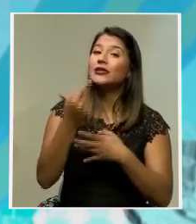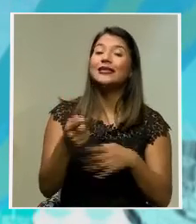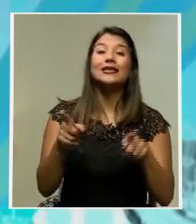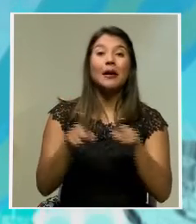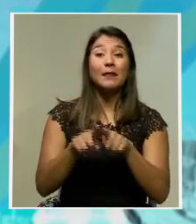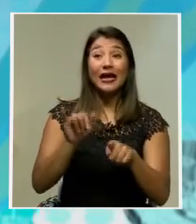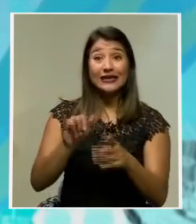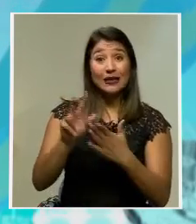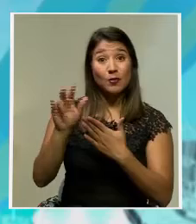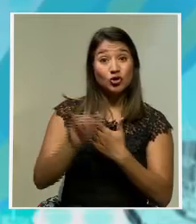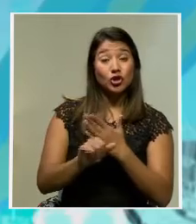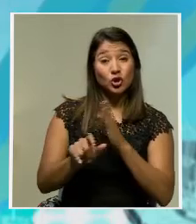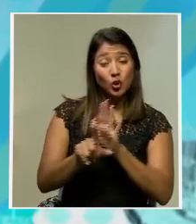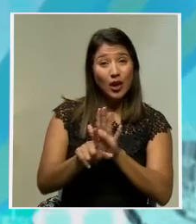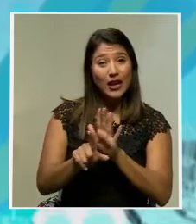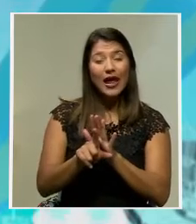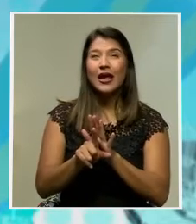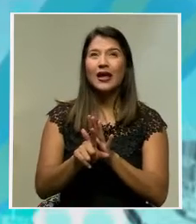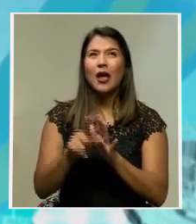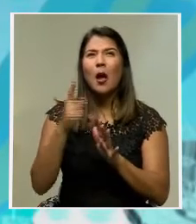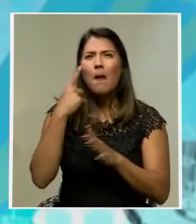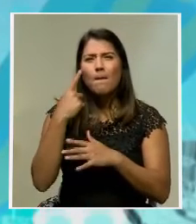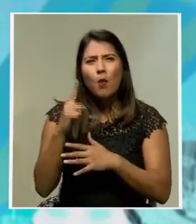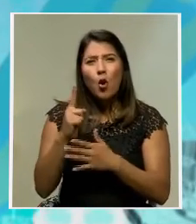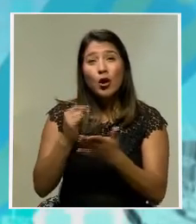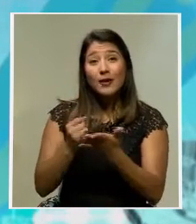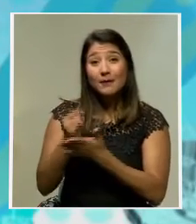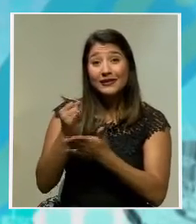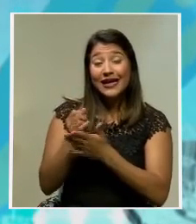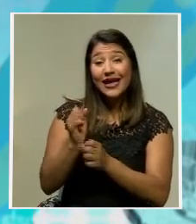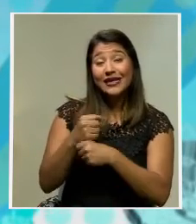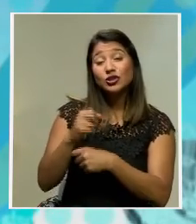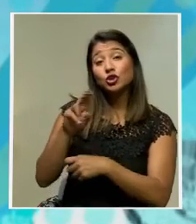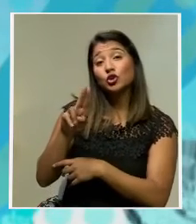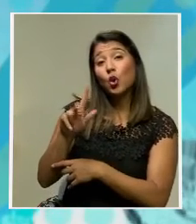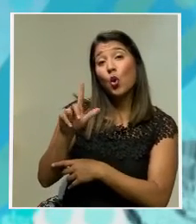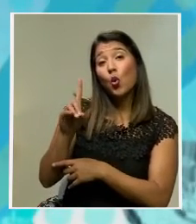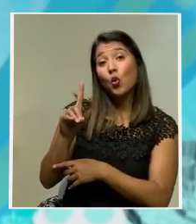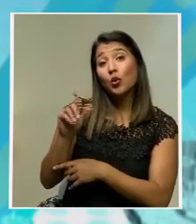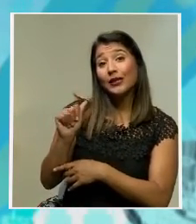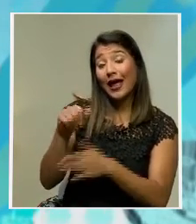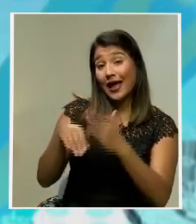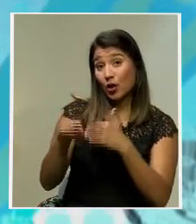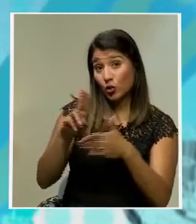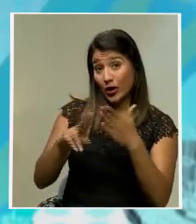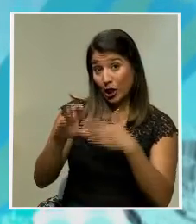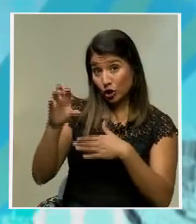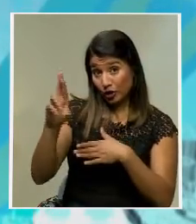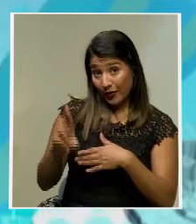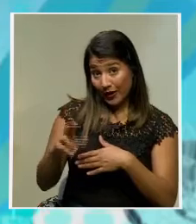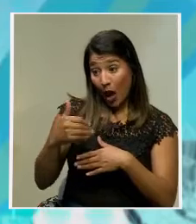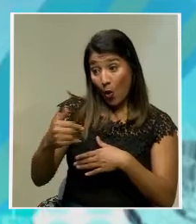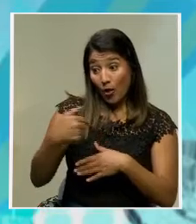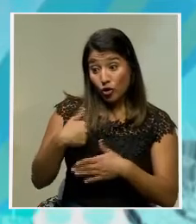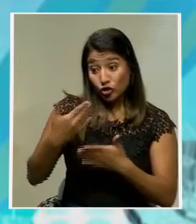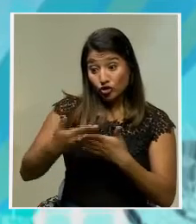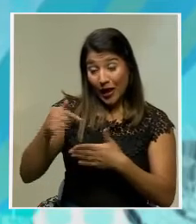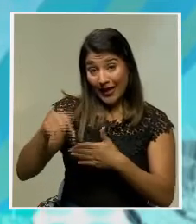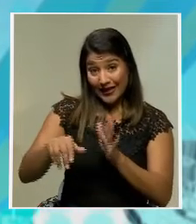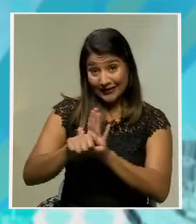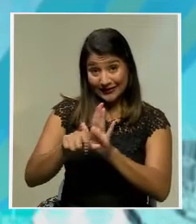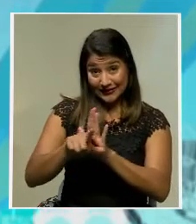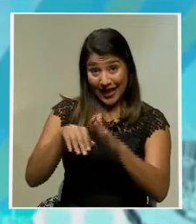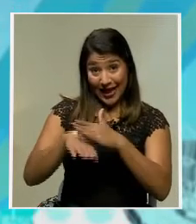proyecto de ley nace mucho por los reportajes que hizo ULDA en la Universidad de Costa Rica. Cuando yo llegué aquí a la Asamblea en el